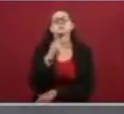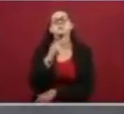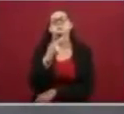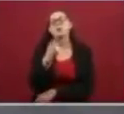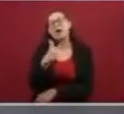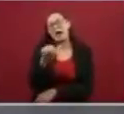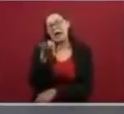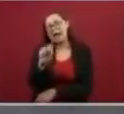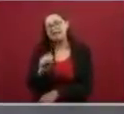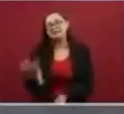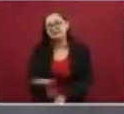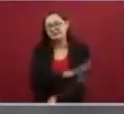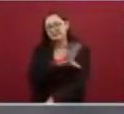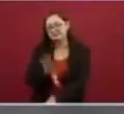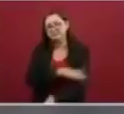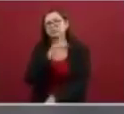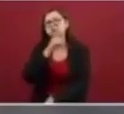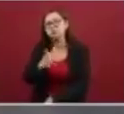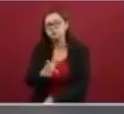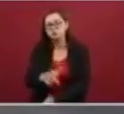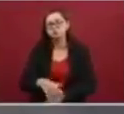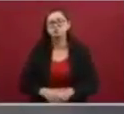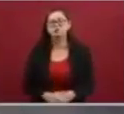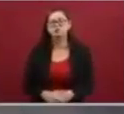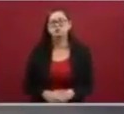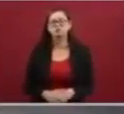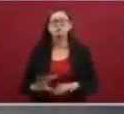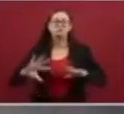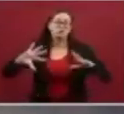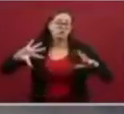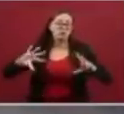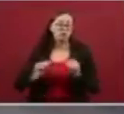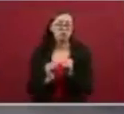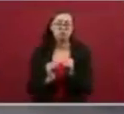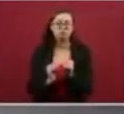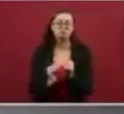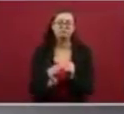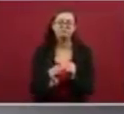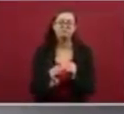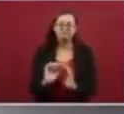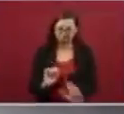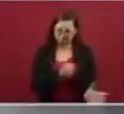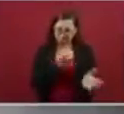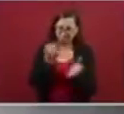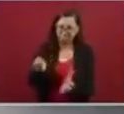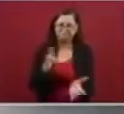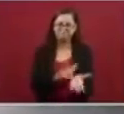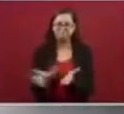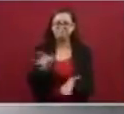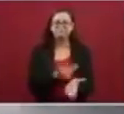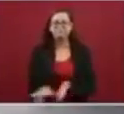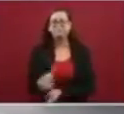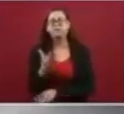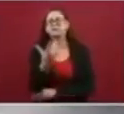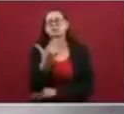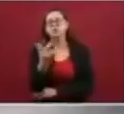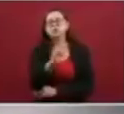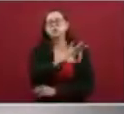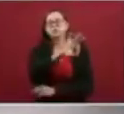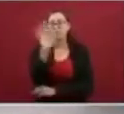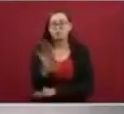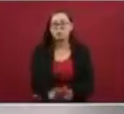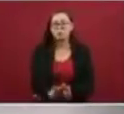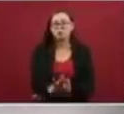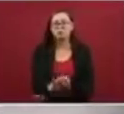de electricidad. Esto representa un aumento del 50%